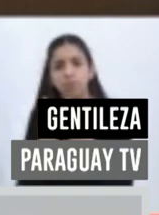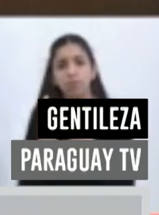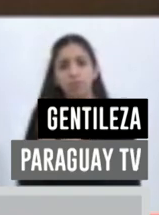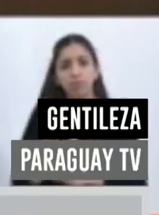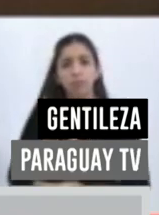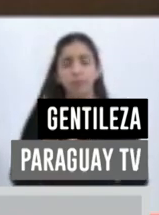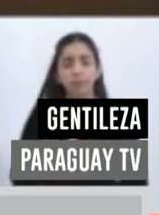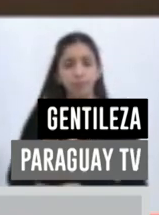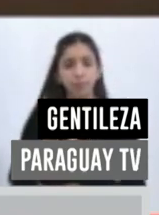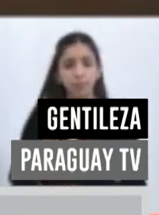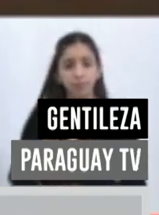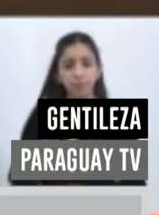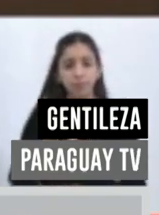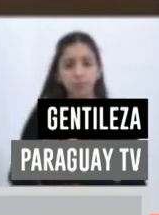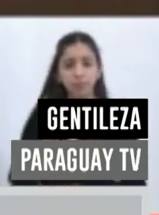superar